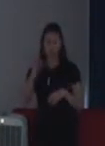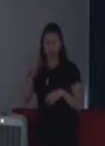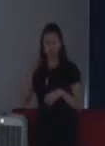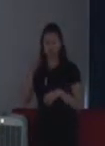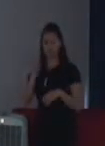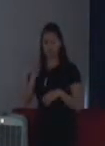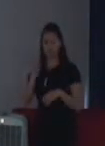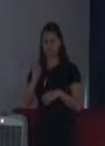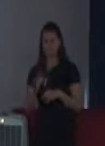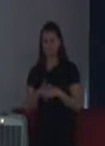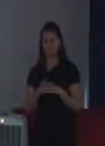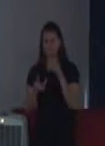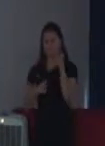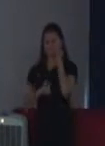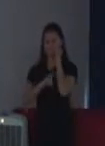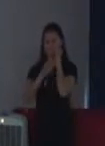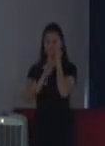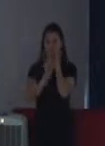pregunta, y es la siguiente.